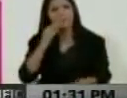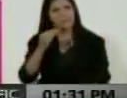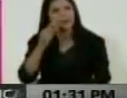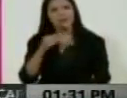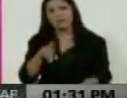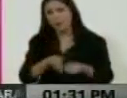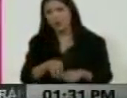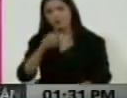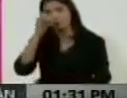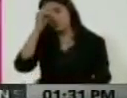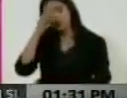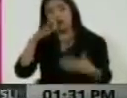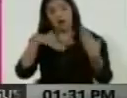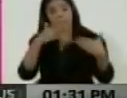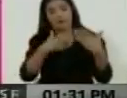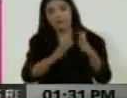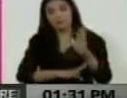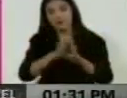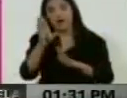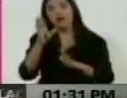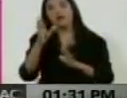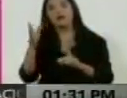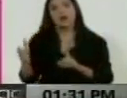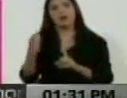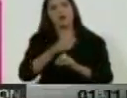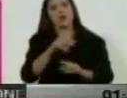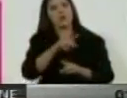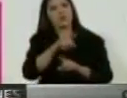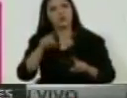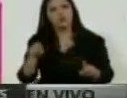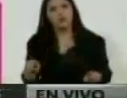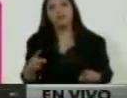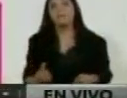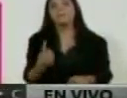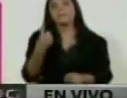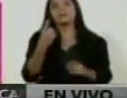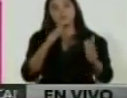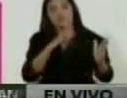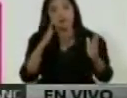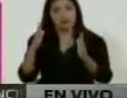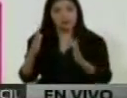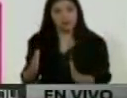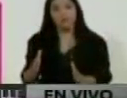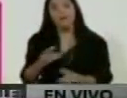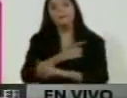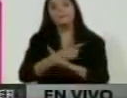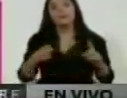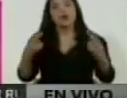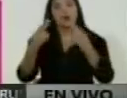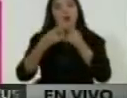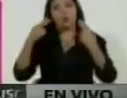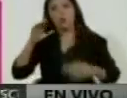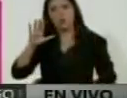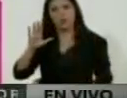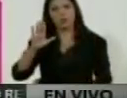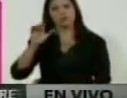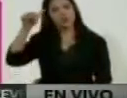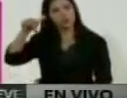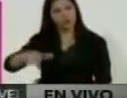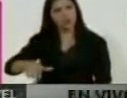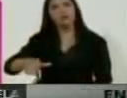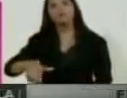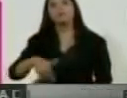experiencia avanzada como la que han logrado ustedes hilvanar en una primera etapa, pero el compromiso jurado de hoy es